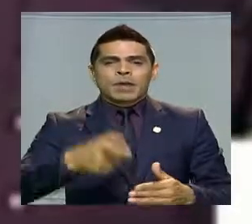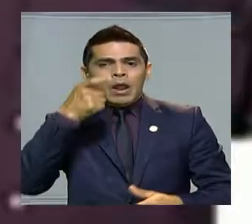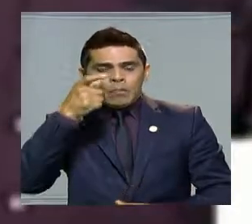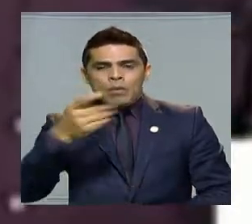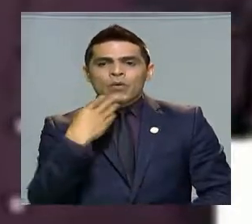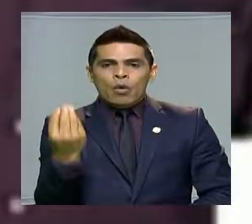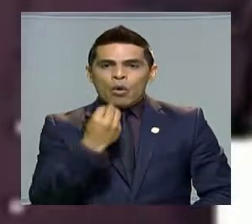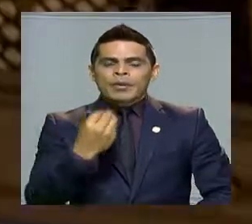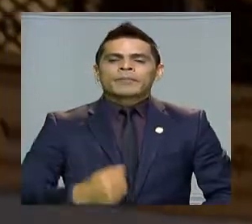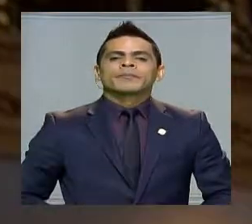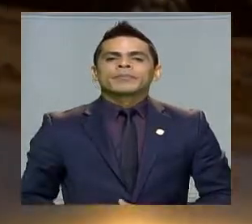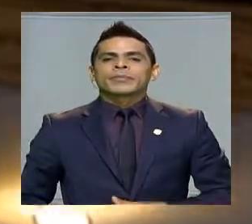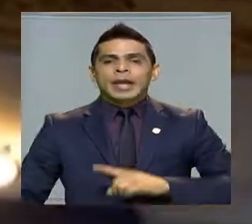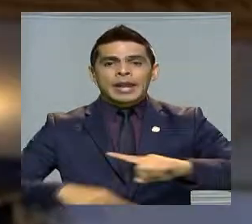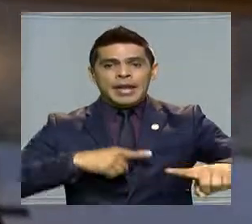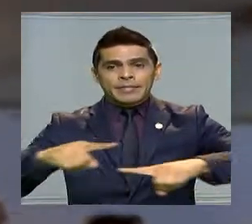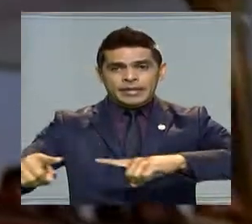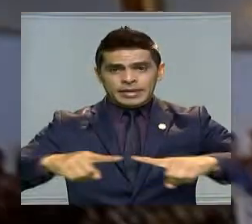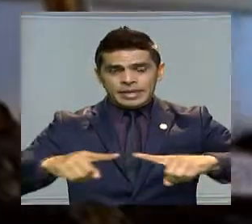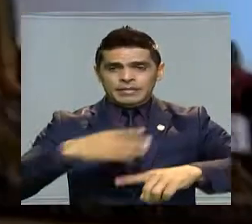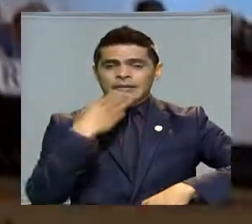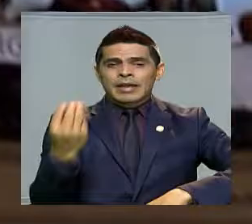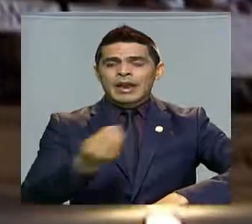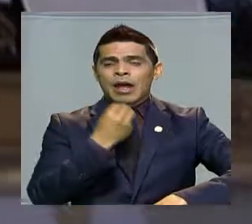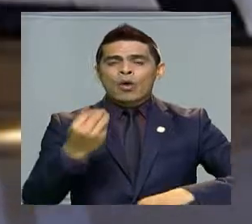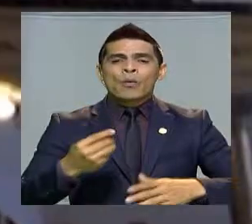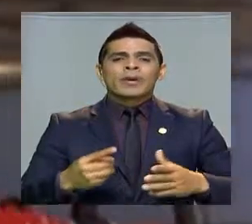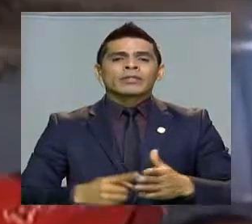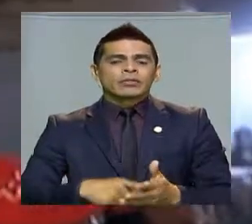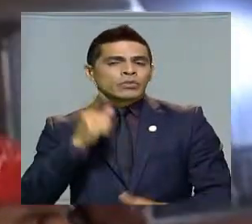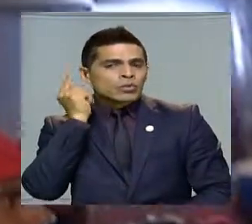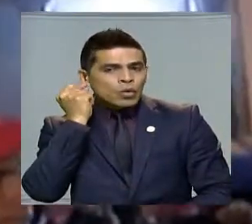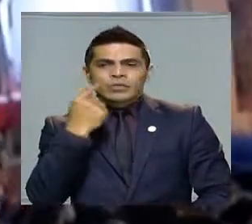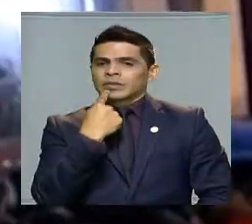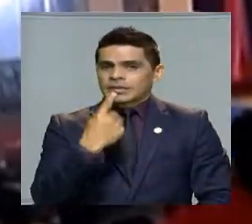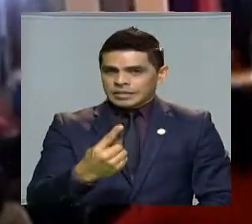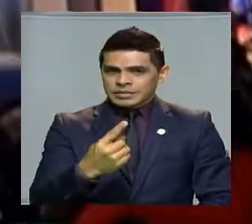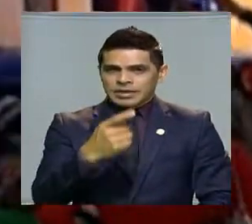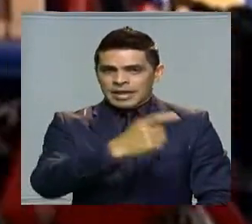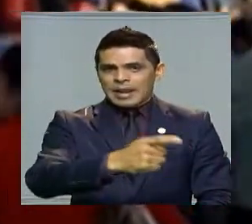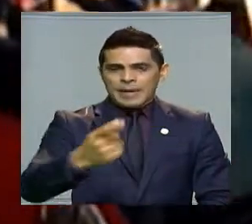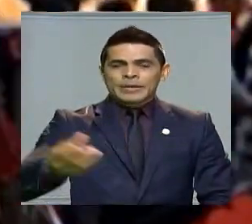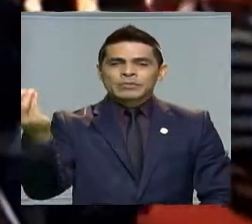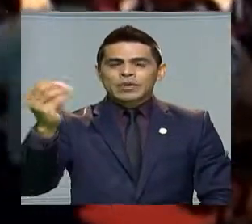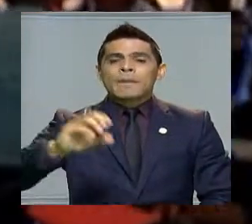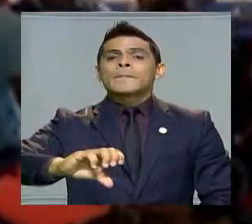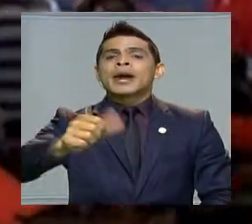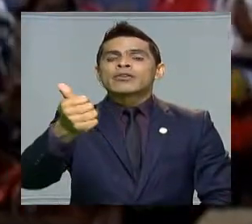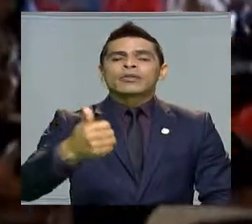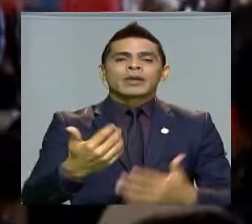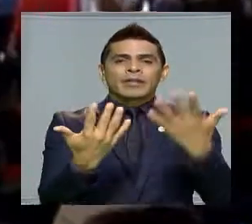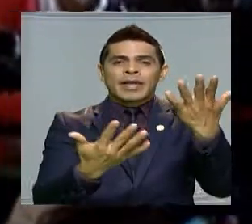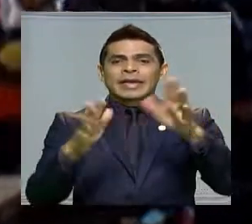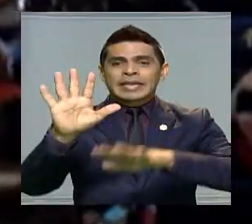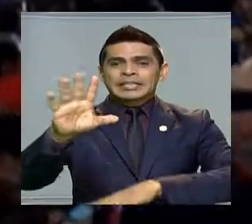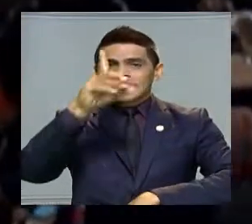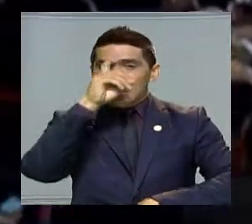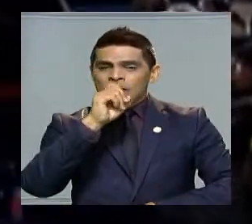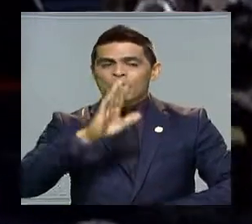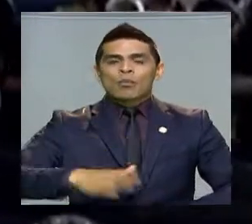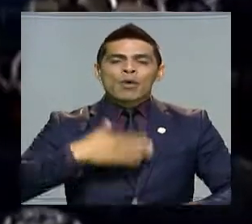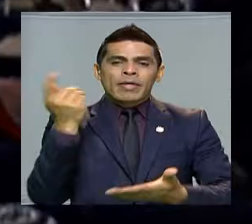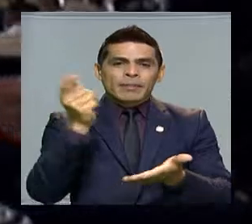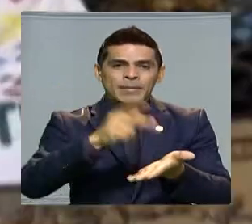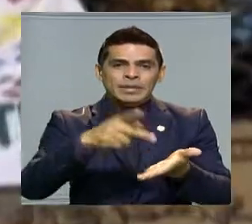joven. Hoy queremos... La dirigente de la juventud del partido de gobierno venezolano indicó que aquellas personas mayores de 15 años podrán participar en la jornada